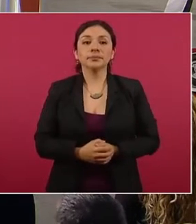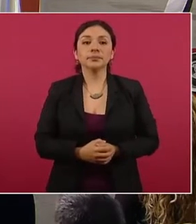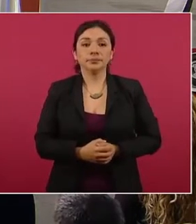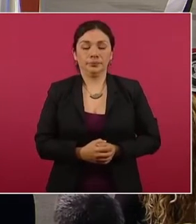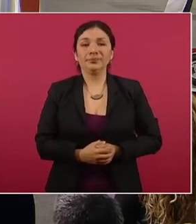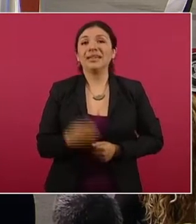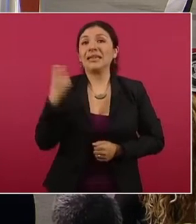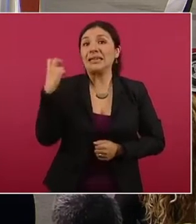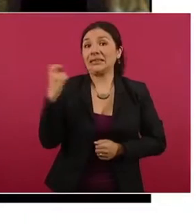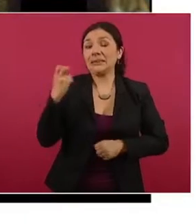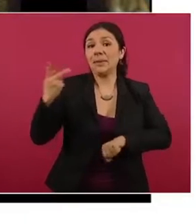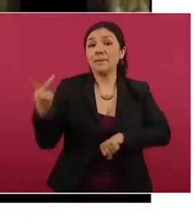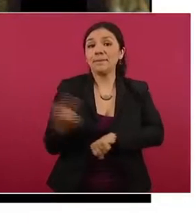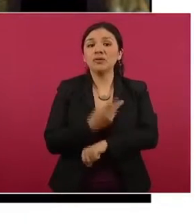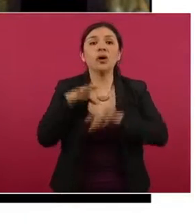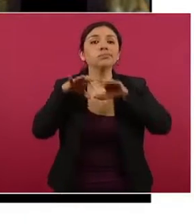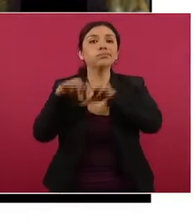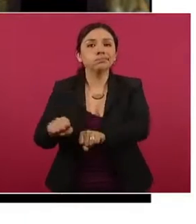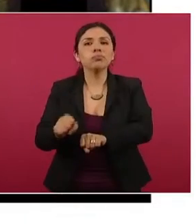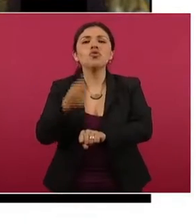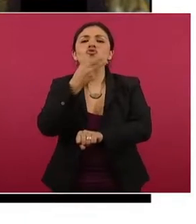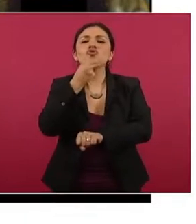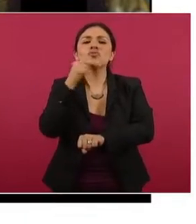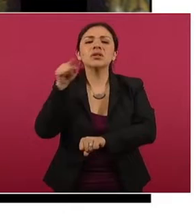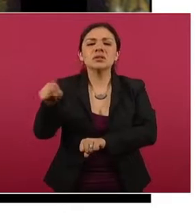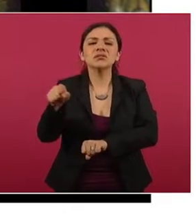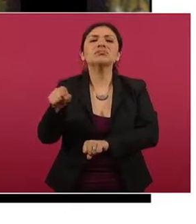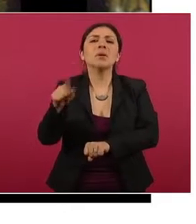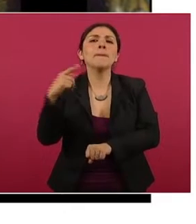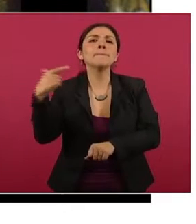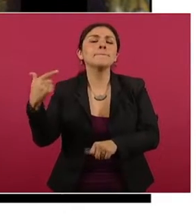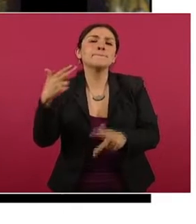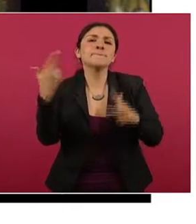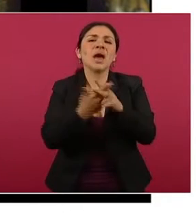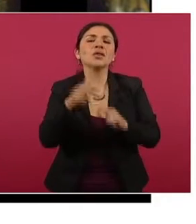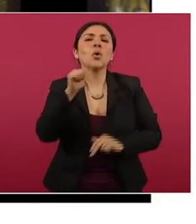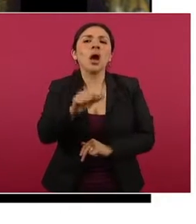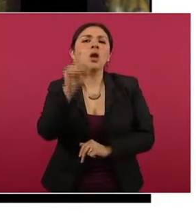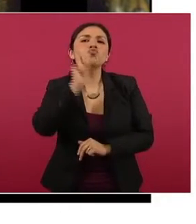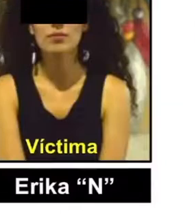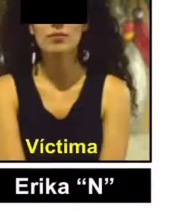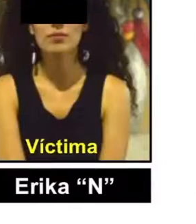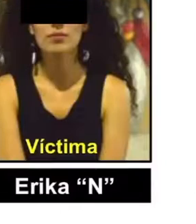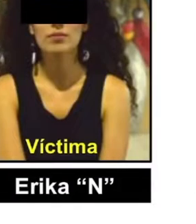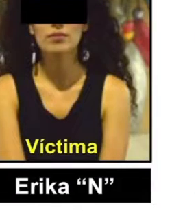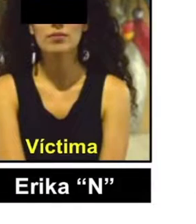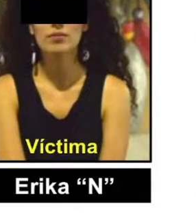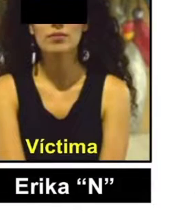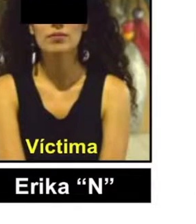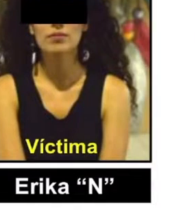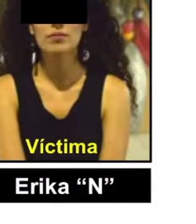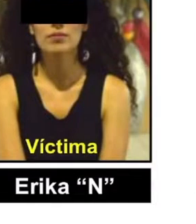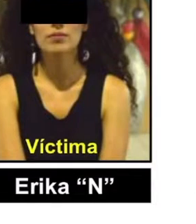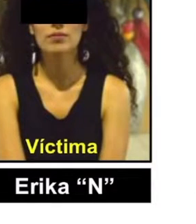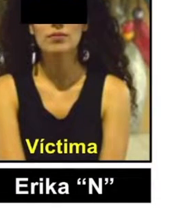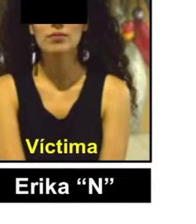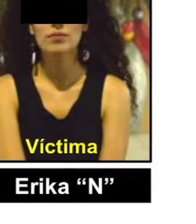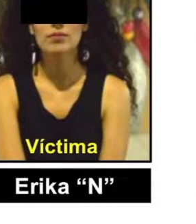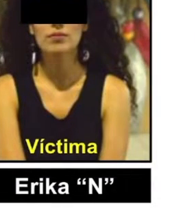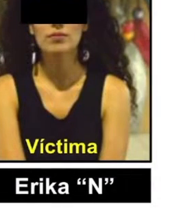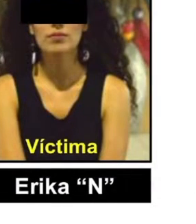Este es el caso de la detención del presunto feminicida de Erika N., por hechos